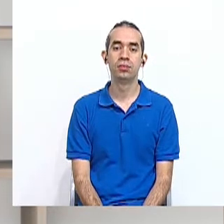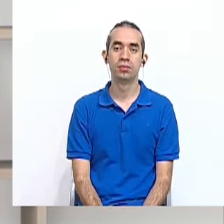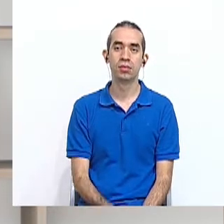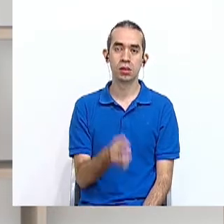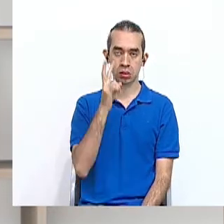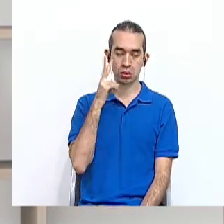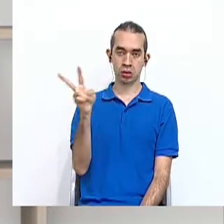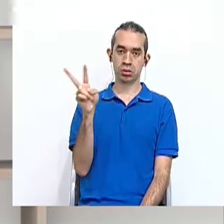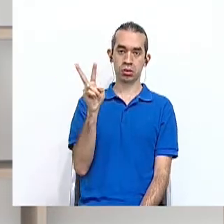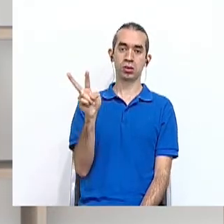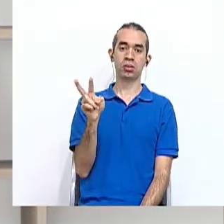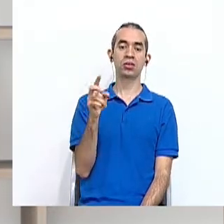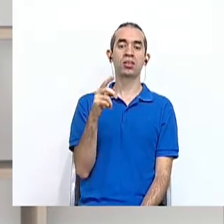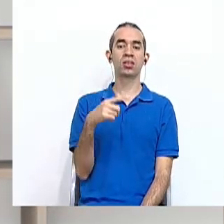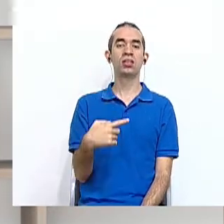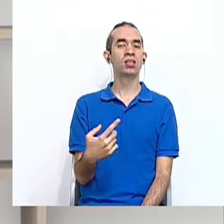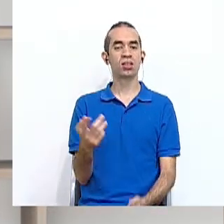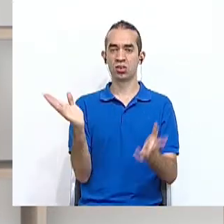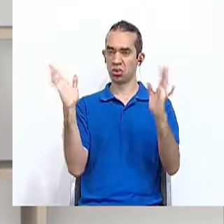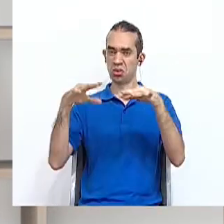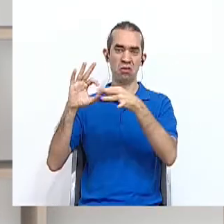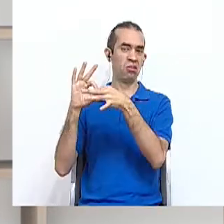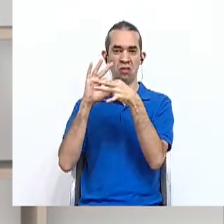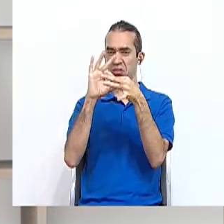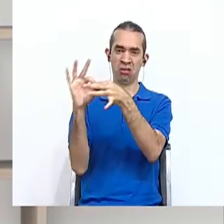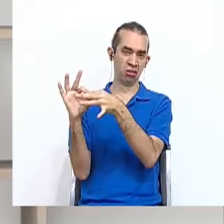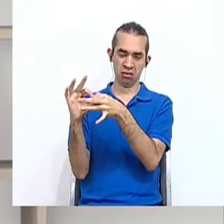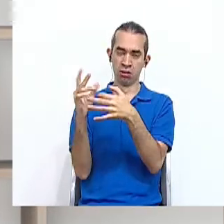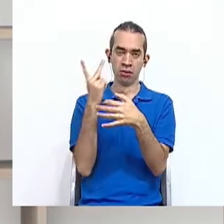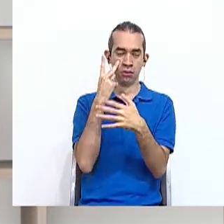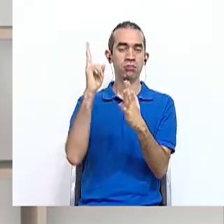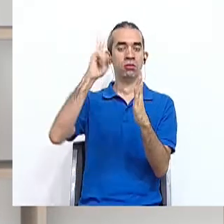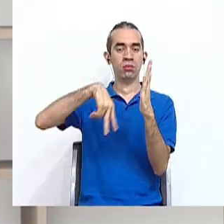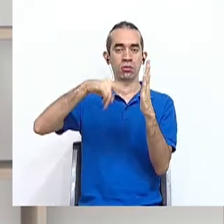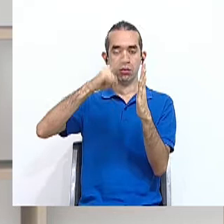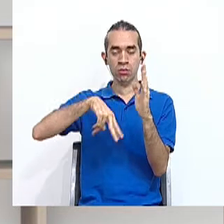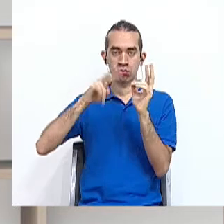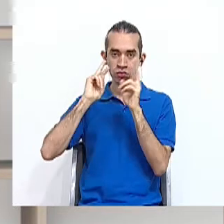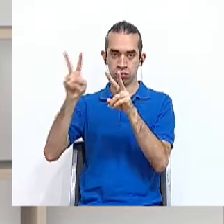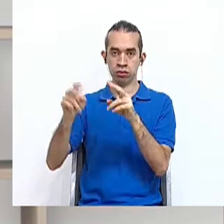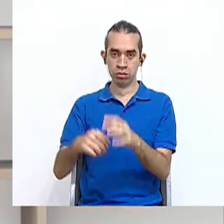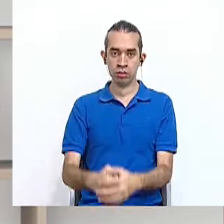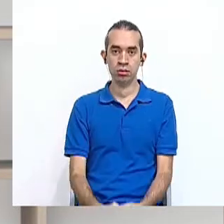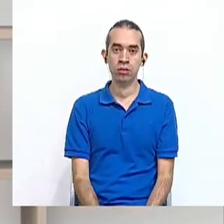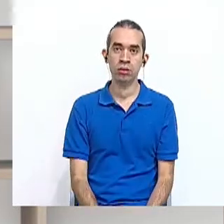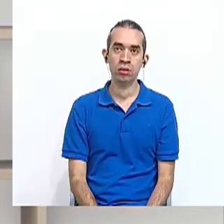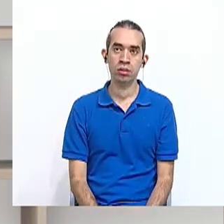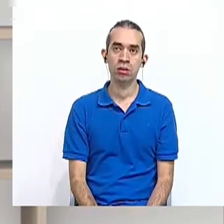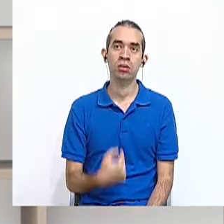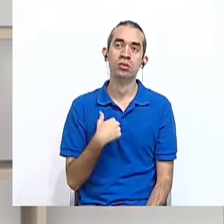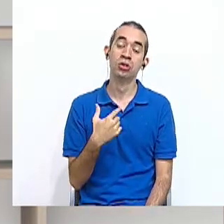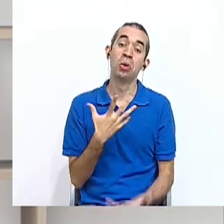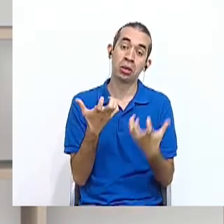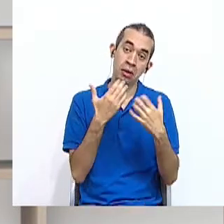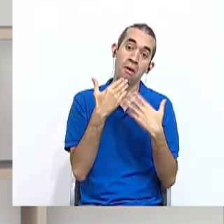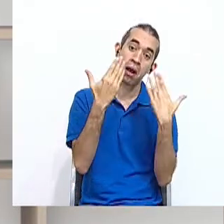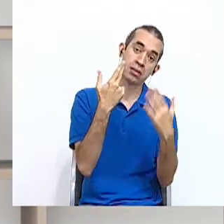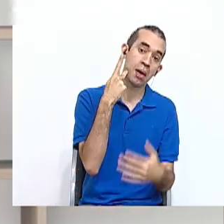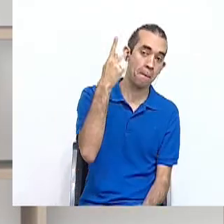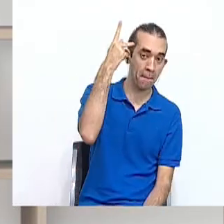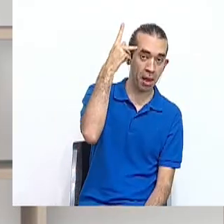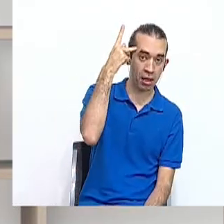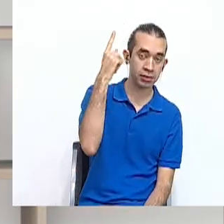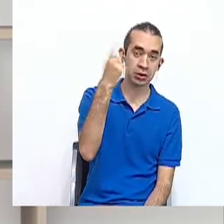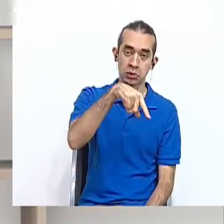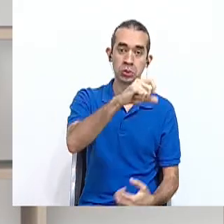Vamos a ver un texto donde no hay cohesión. Leámoslo y observemos. Dice, me gustaría agradecer a mis padres